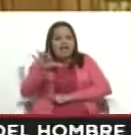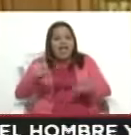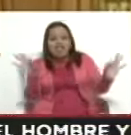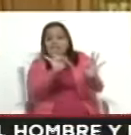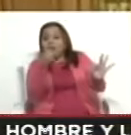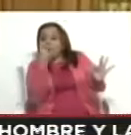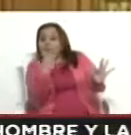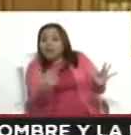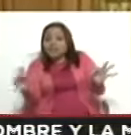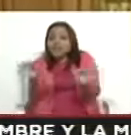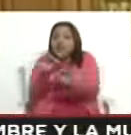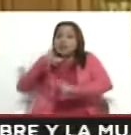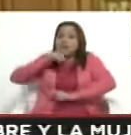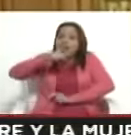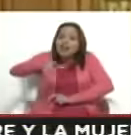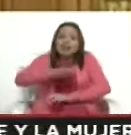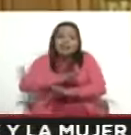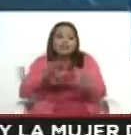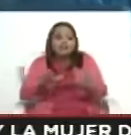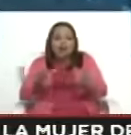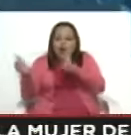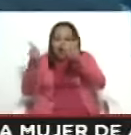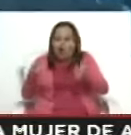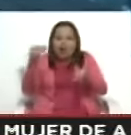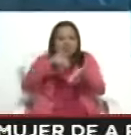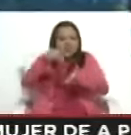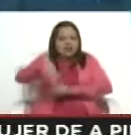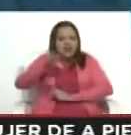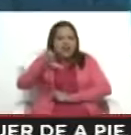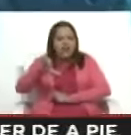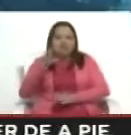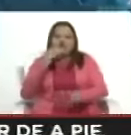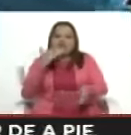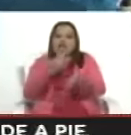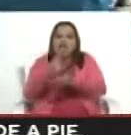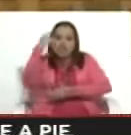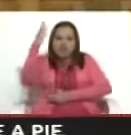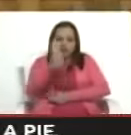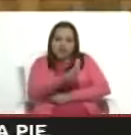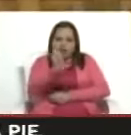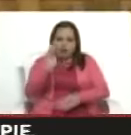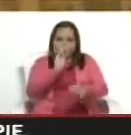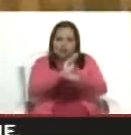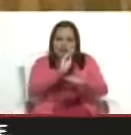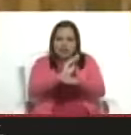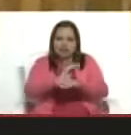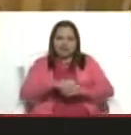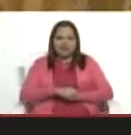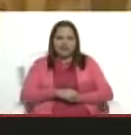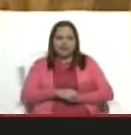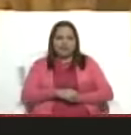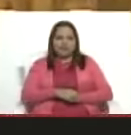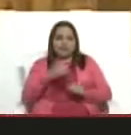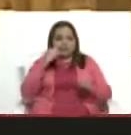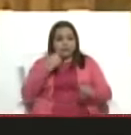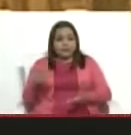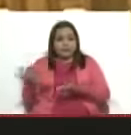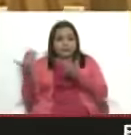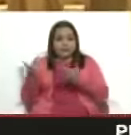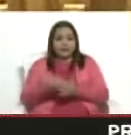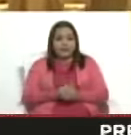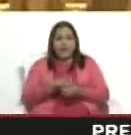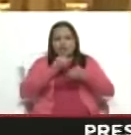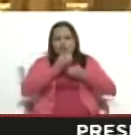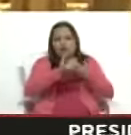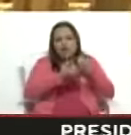buenas, ni por las malas van a gobernar este país. Muchas gracias, Dios me los bendiga, cuídense. Bien, con un discurso de